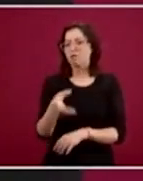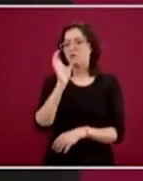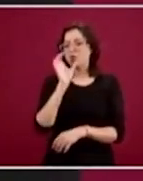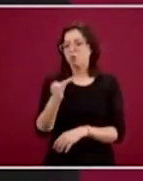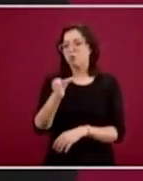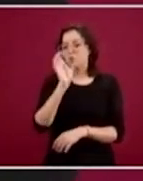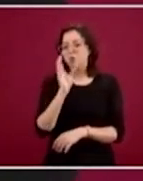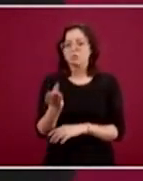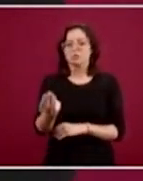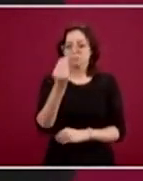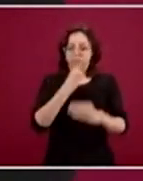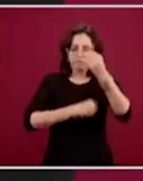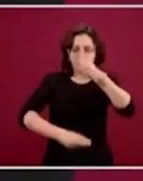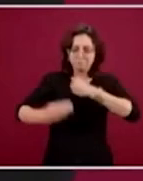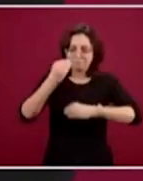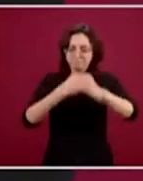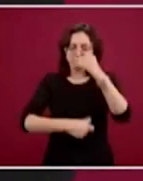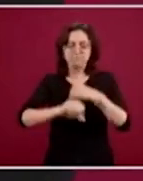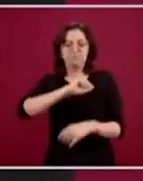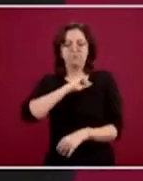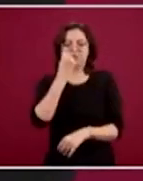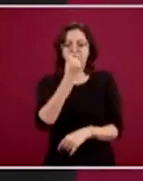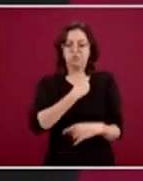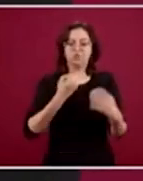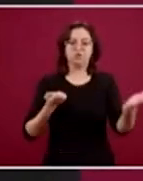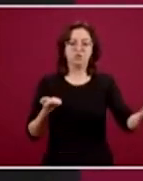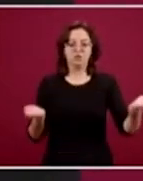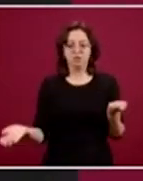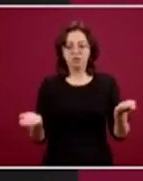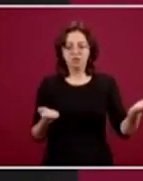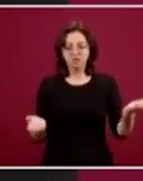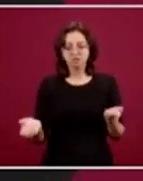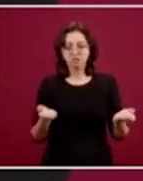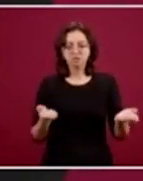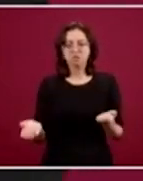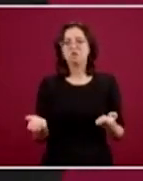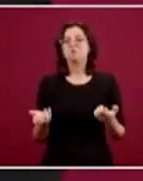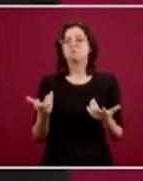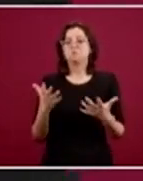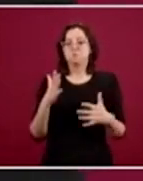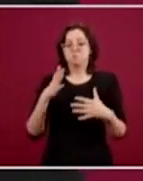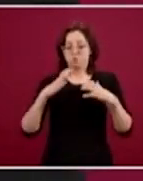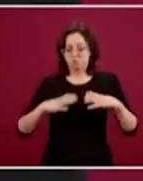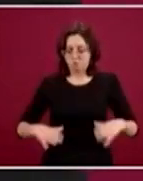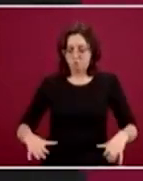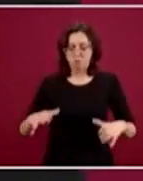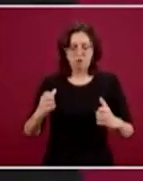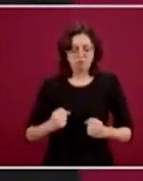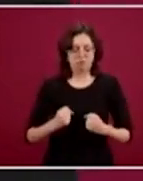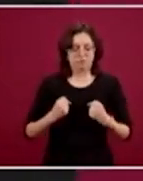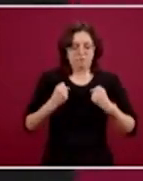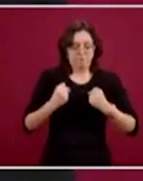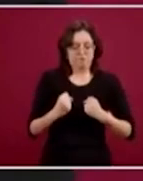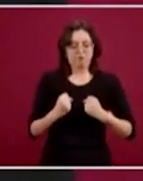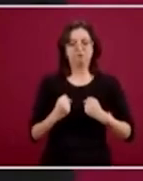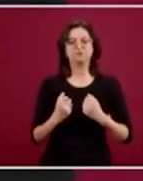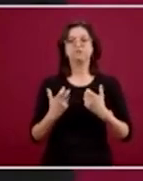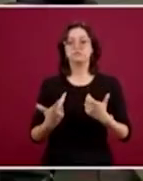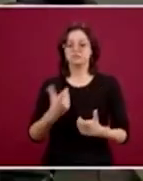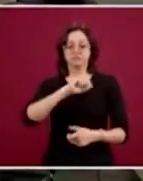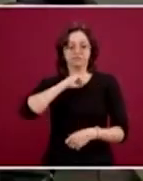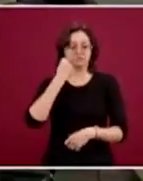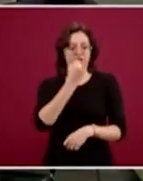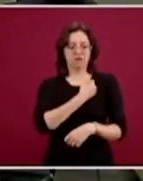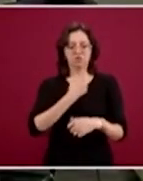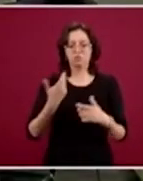alimentación, tener actividad física, ejercicio. Eso nos va a fortalecer el sistema inmune, nos va a fortalecer nuestra salud